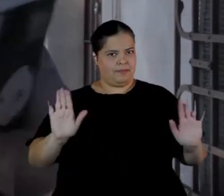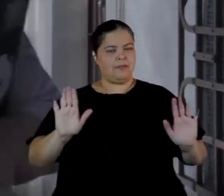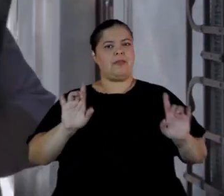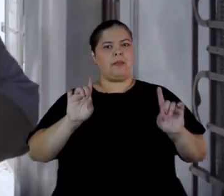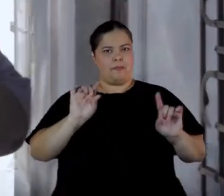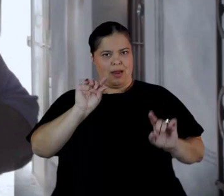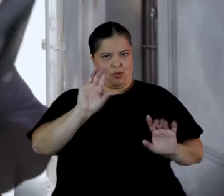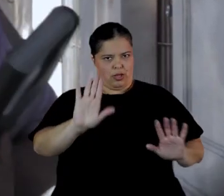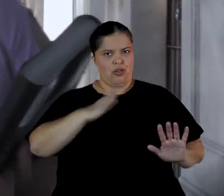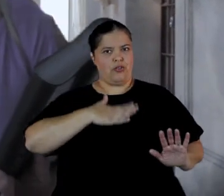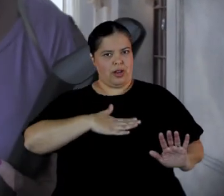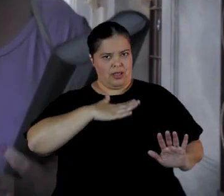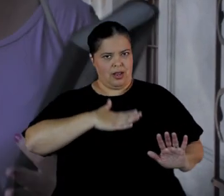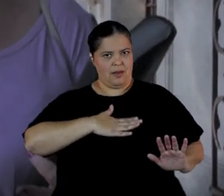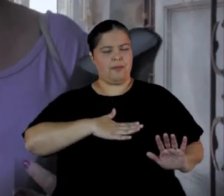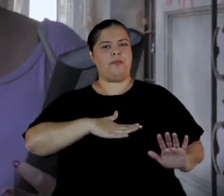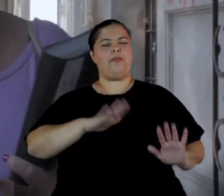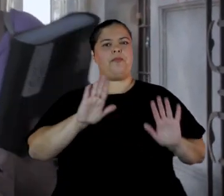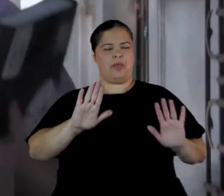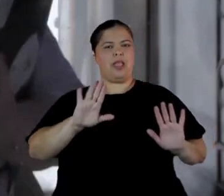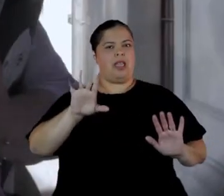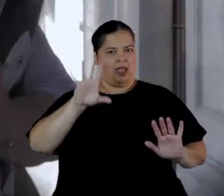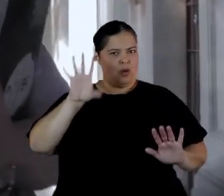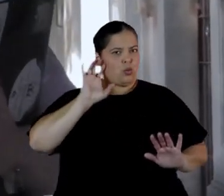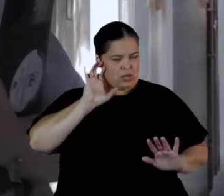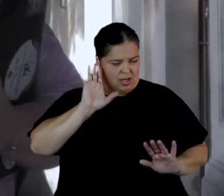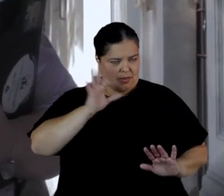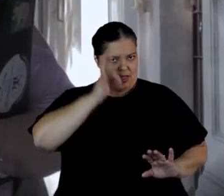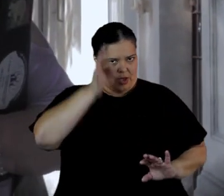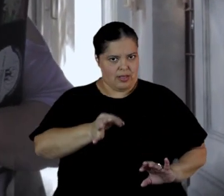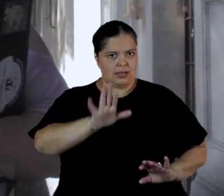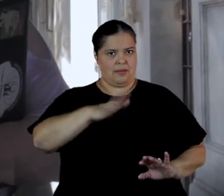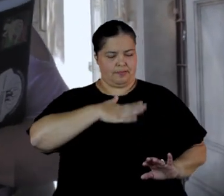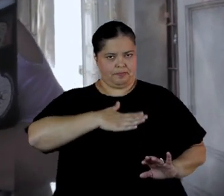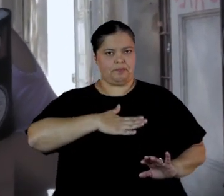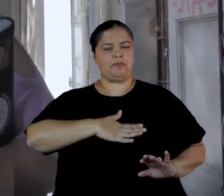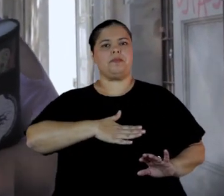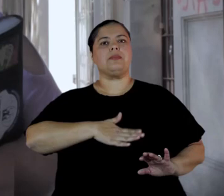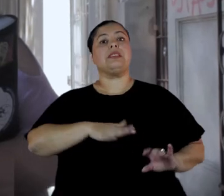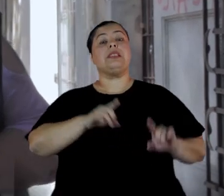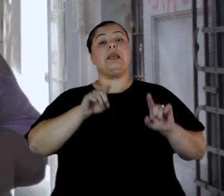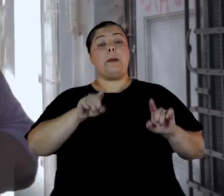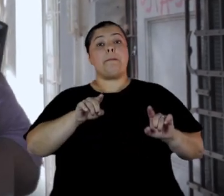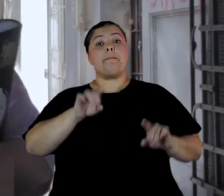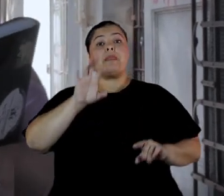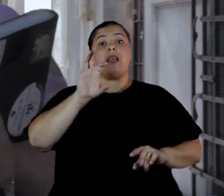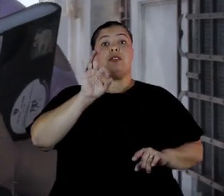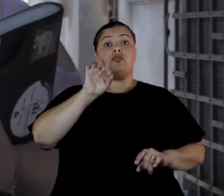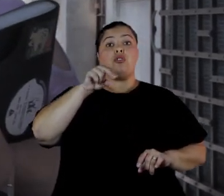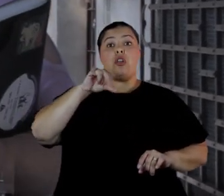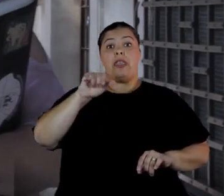Espera un poquito. Espera un poquito. Escuchame lo que yo te voy a decir. A ver. Sonia,